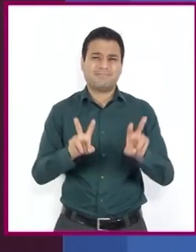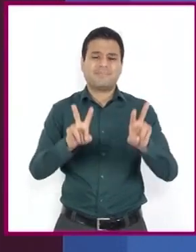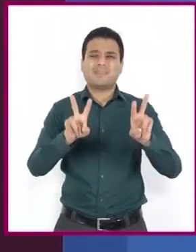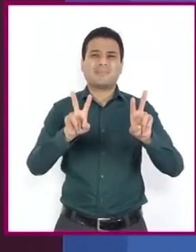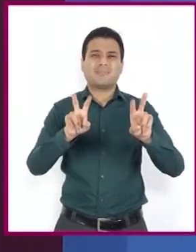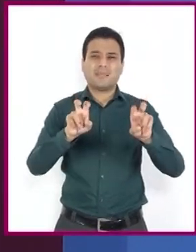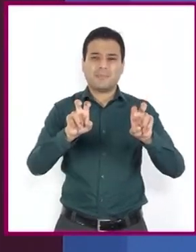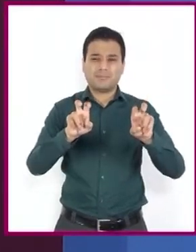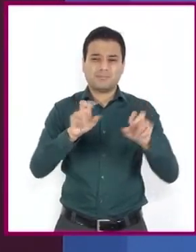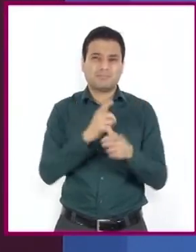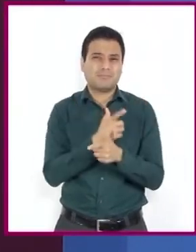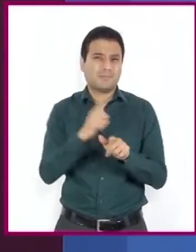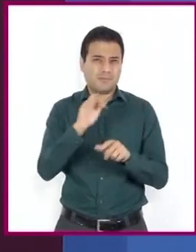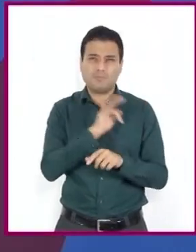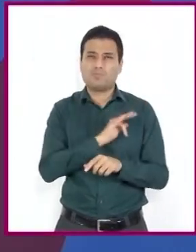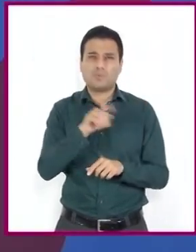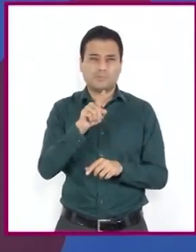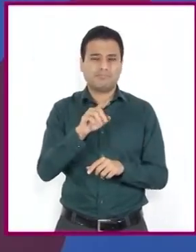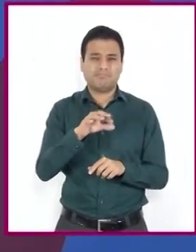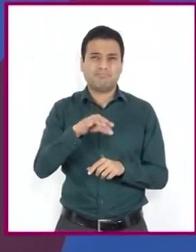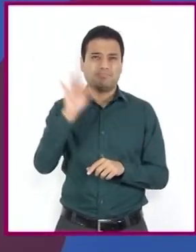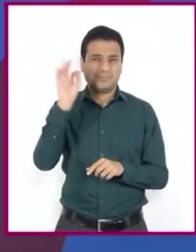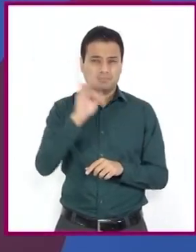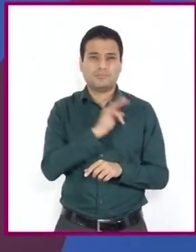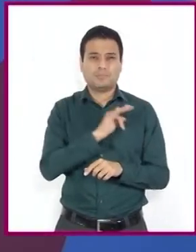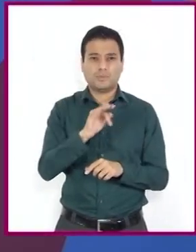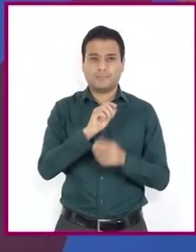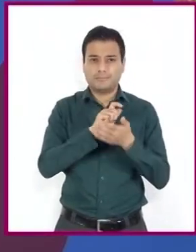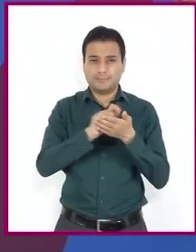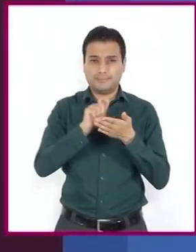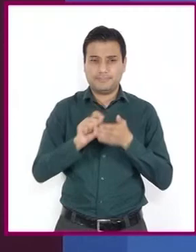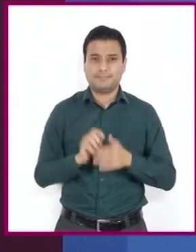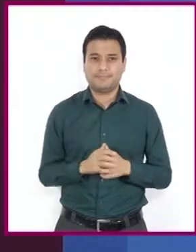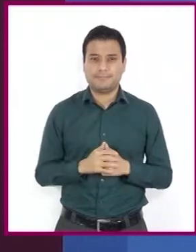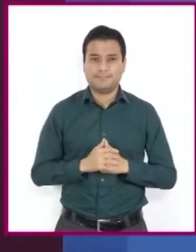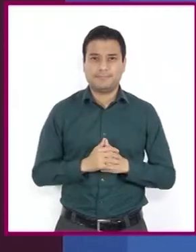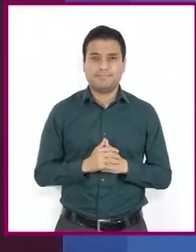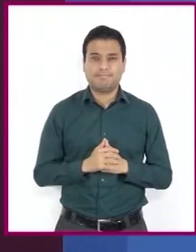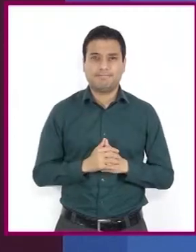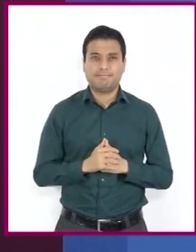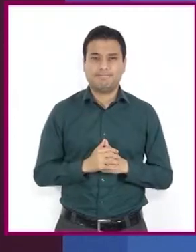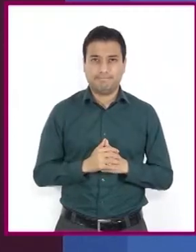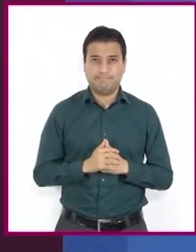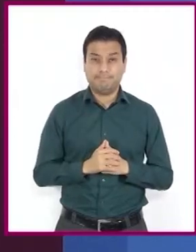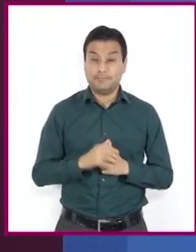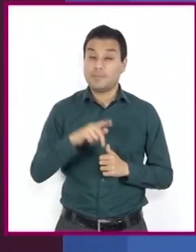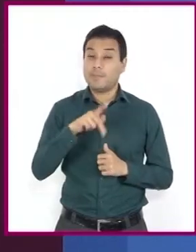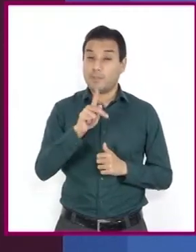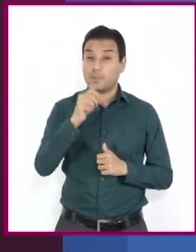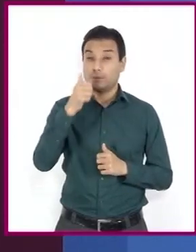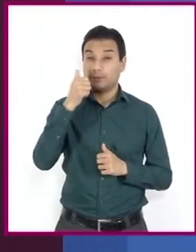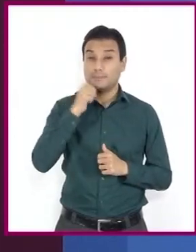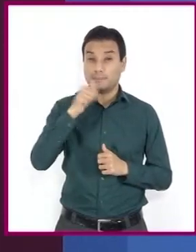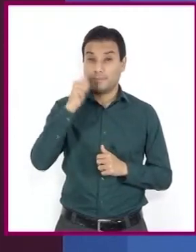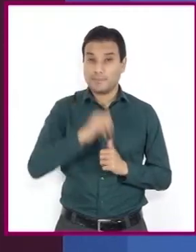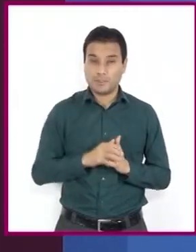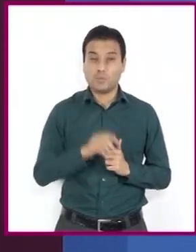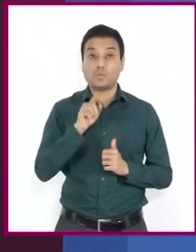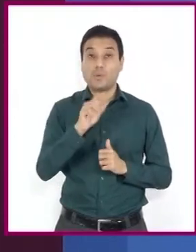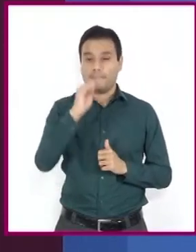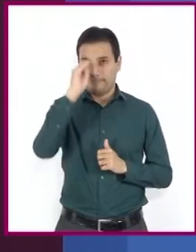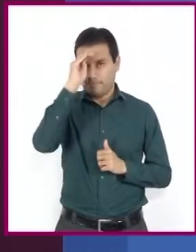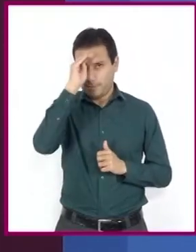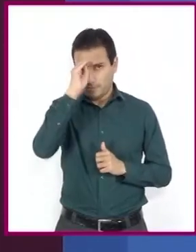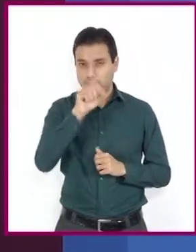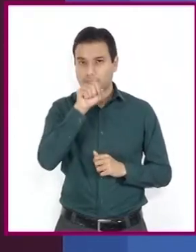cualquier tema es susceptible de discutirse y abordarse en un ensayo, siempre y cuando pienses y te documentes